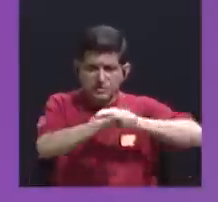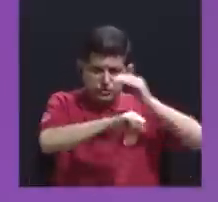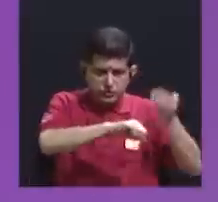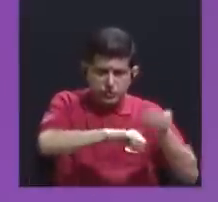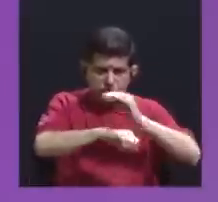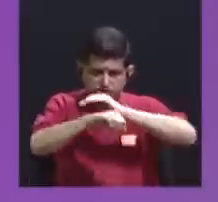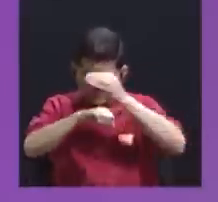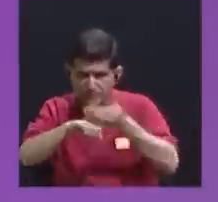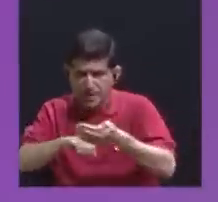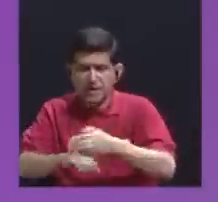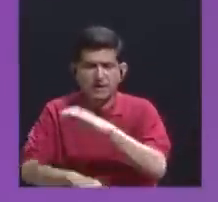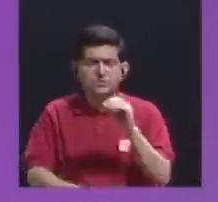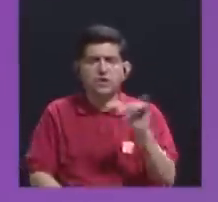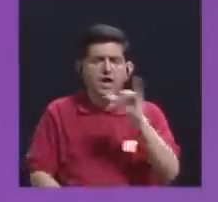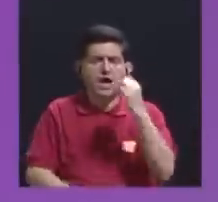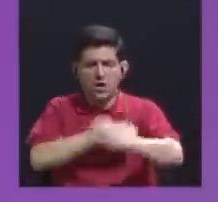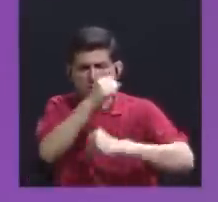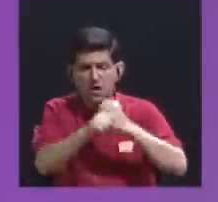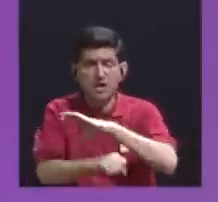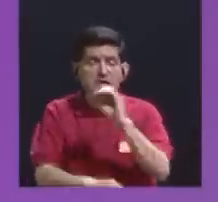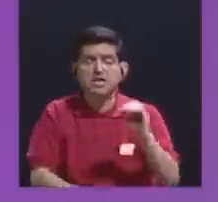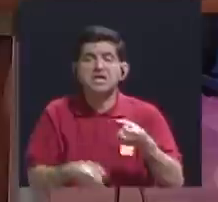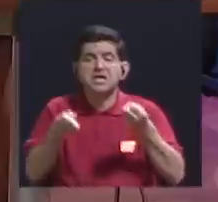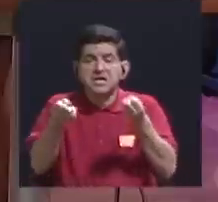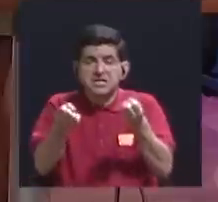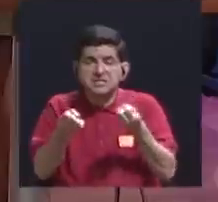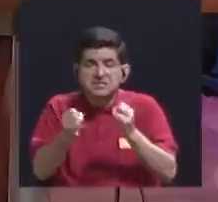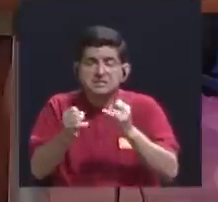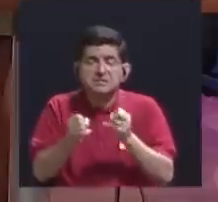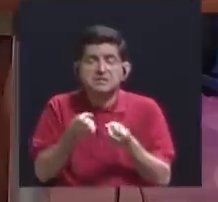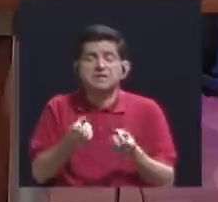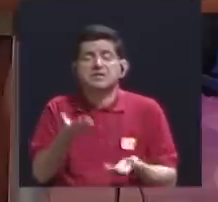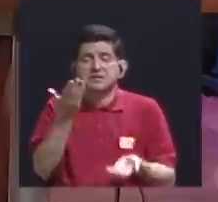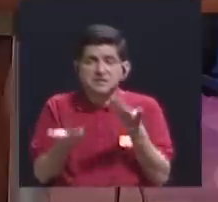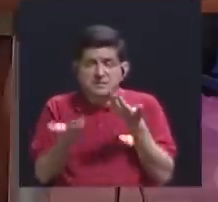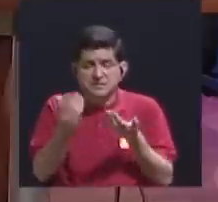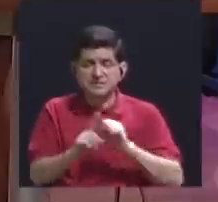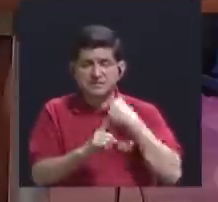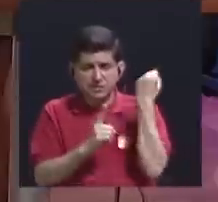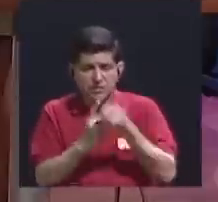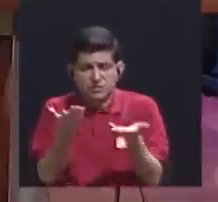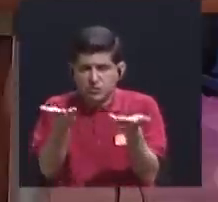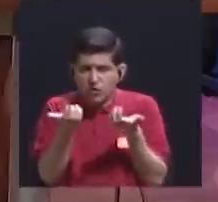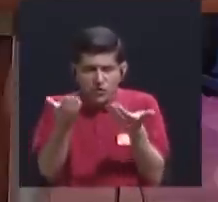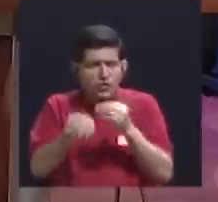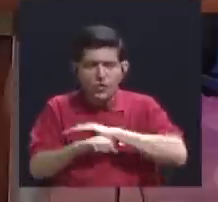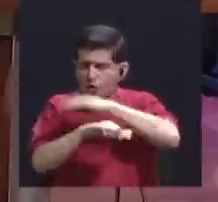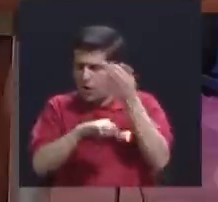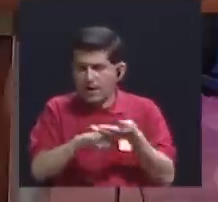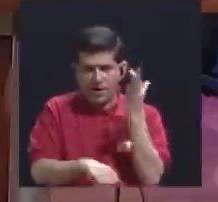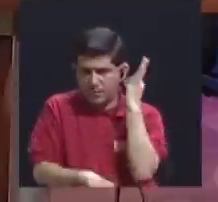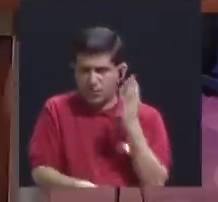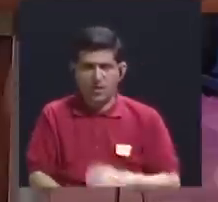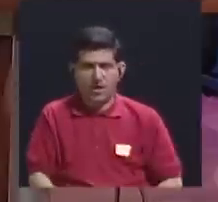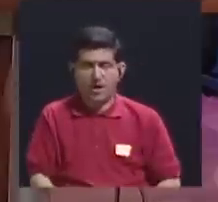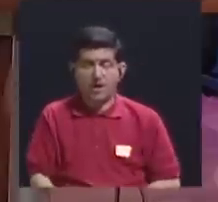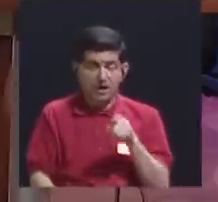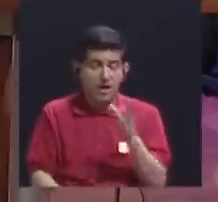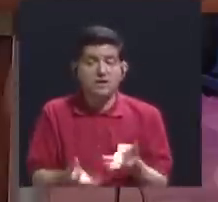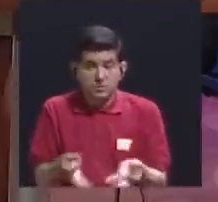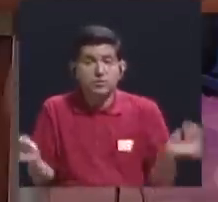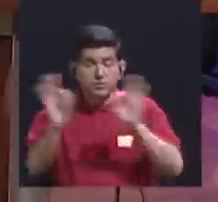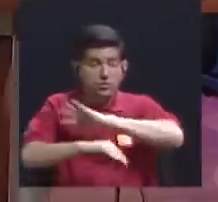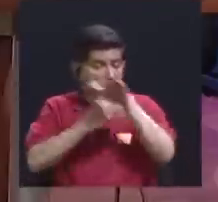y las edades también inclusive si quieren o no tener en para este embarazo si no quiere tener hijos las mujeres porque eso también es importante